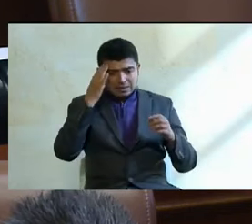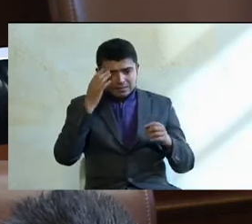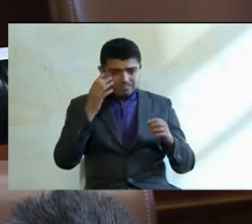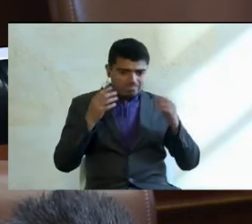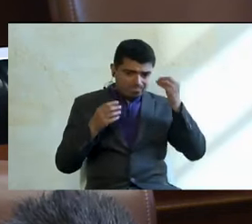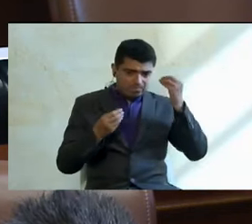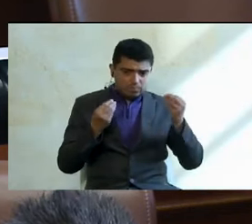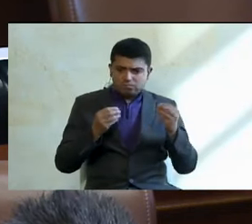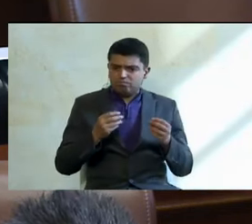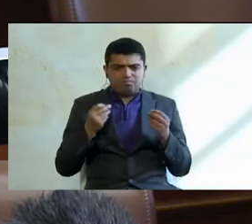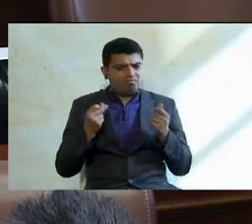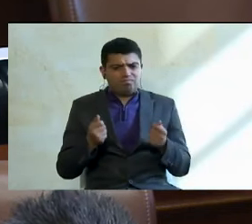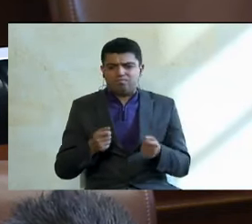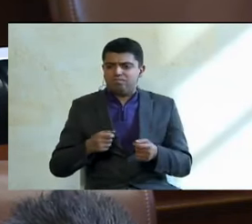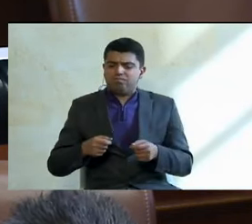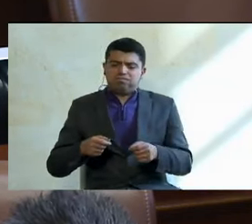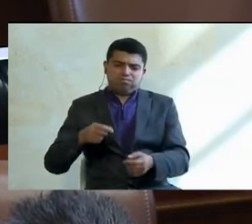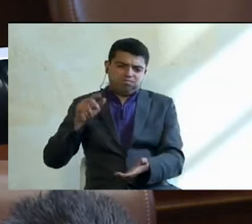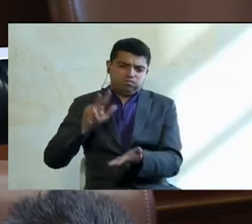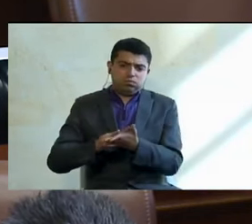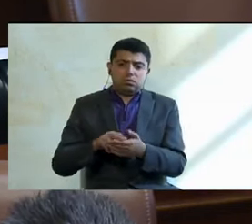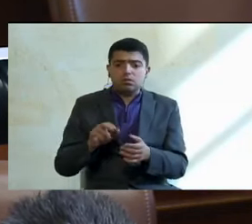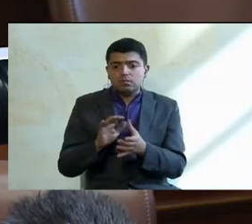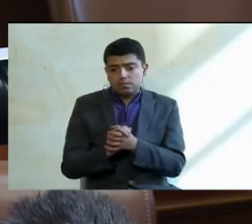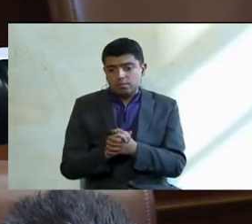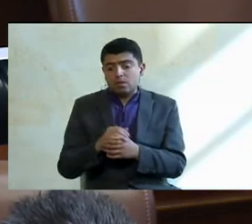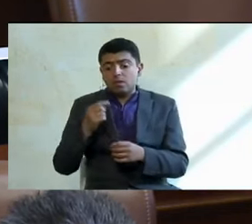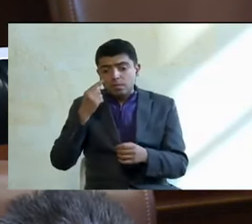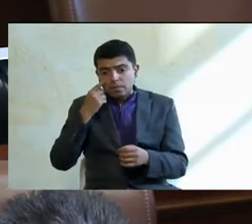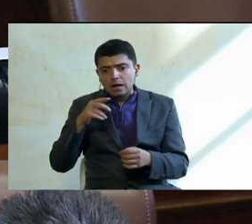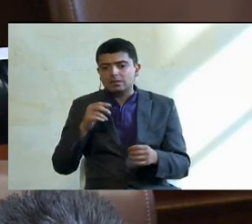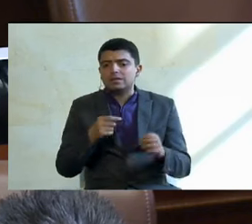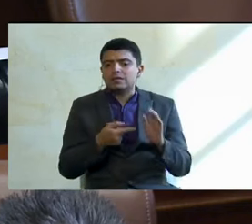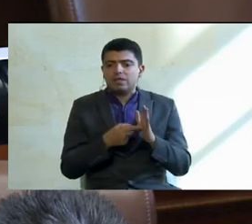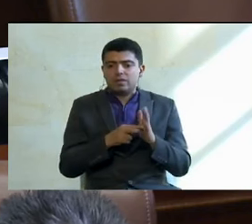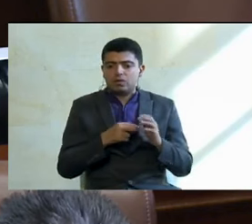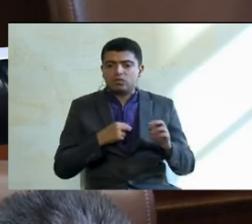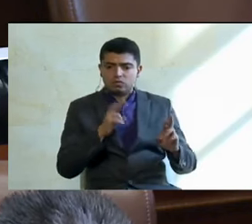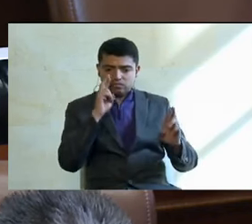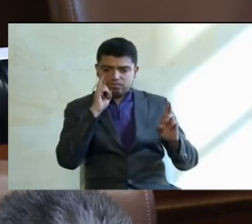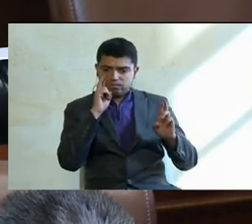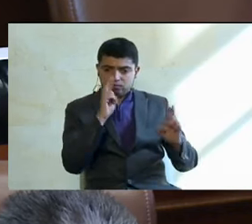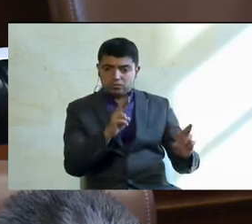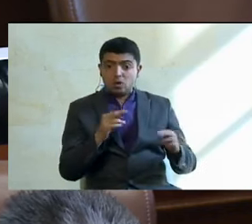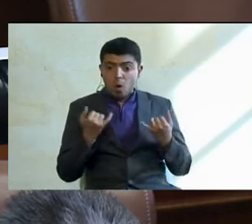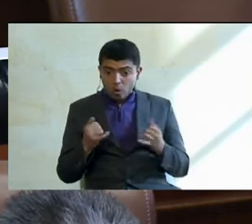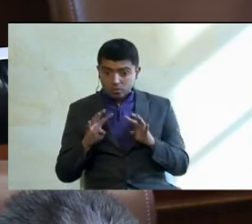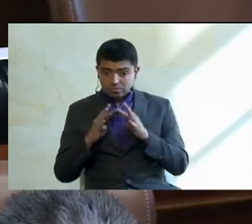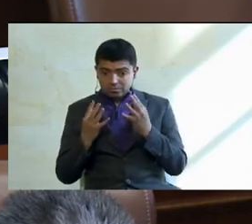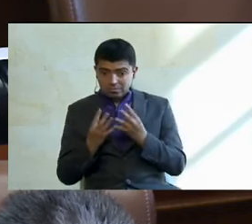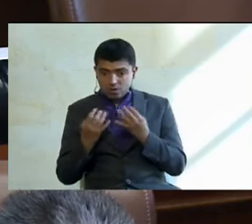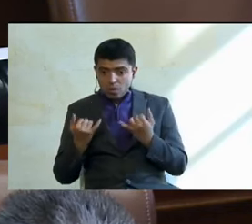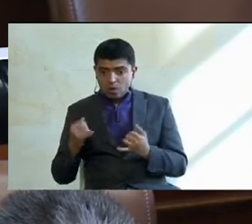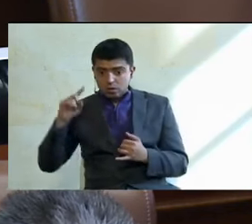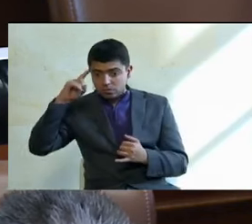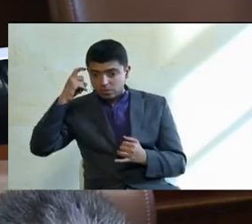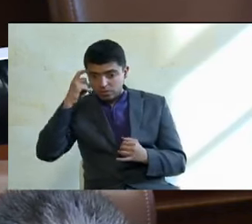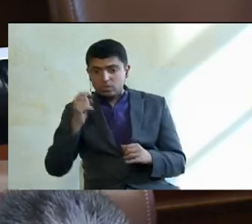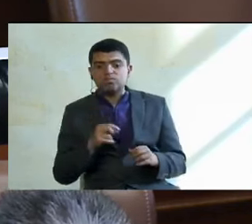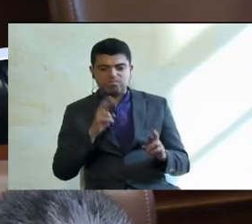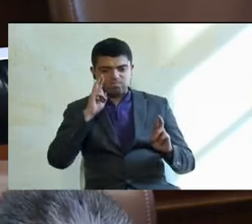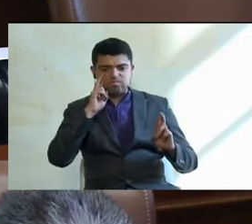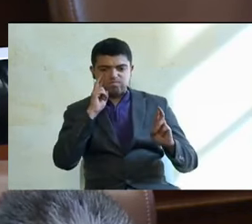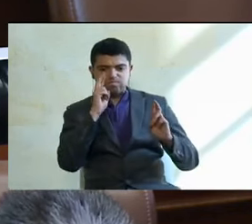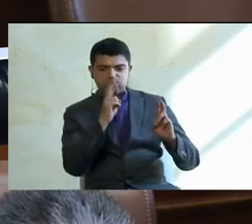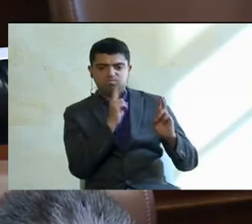mayor condicionamiento es el mínimo reconocimiento que este congreso y este gobierno le puede y le